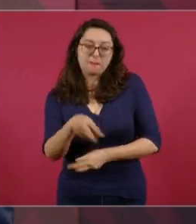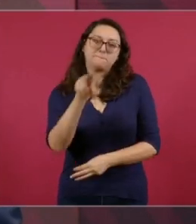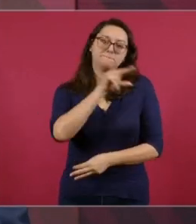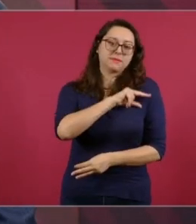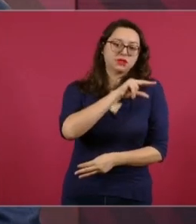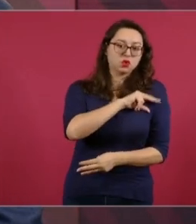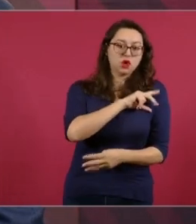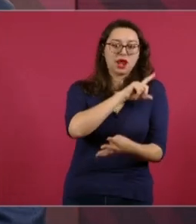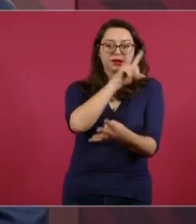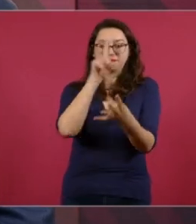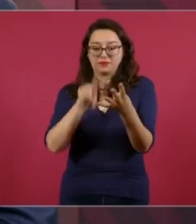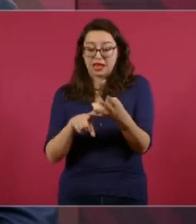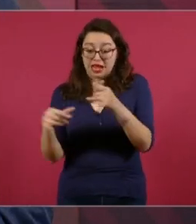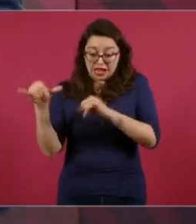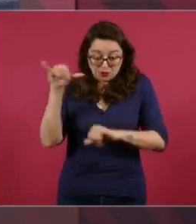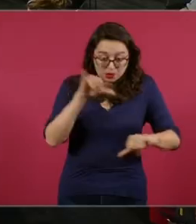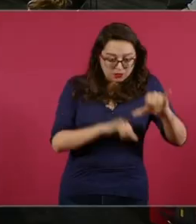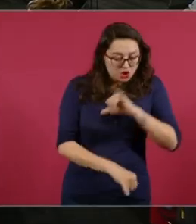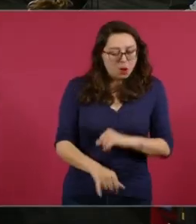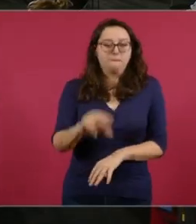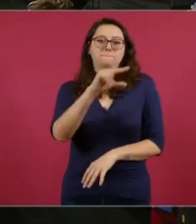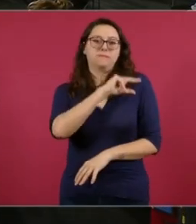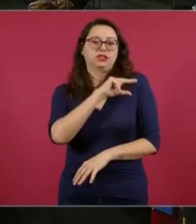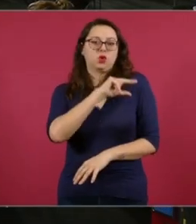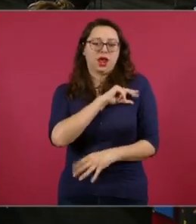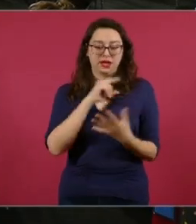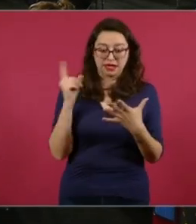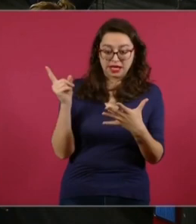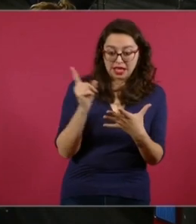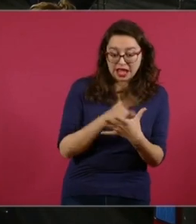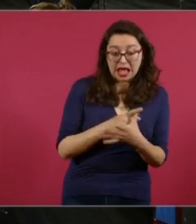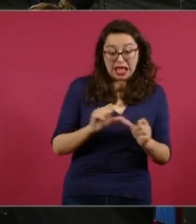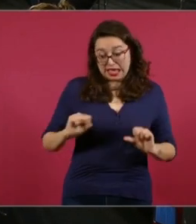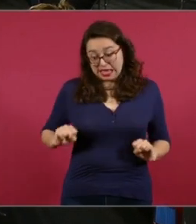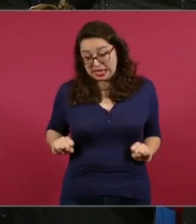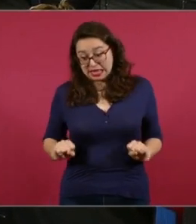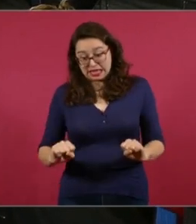camillas. Entonces, estamos como armando